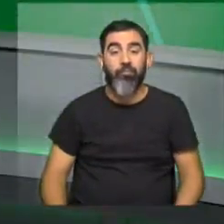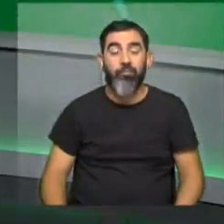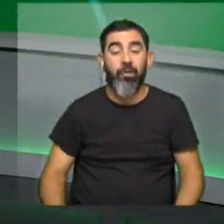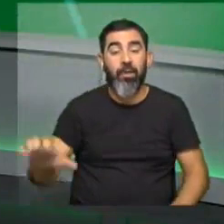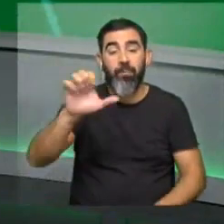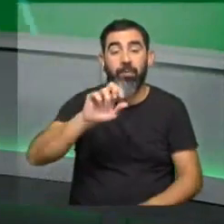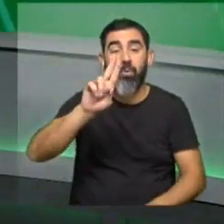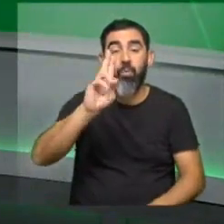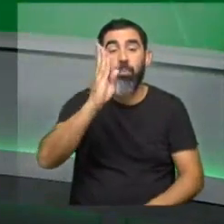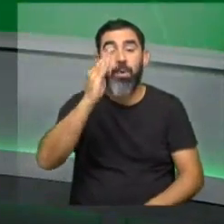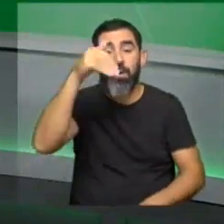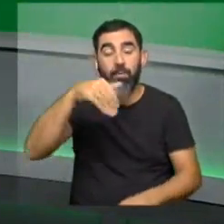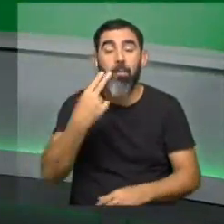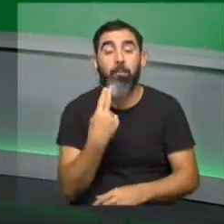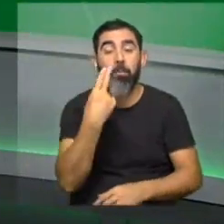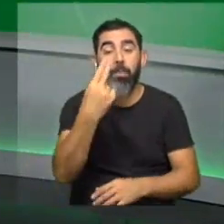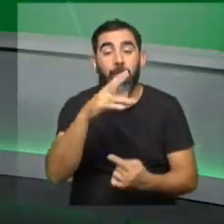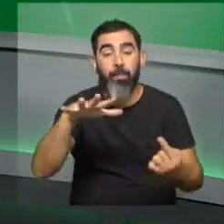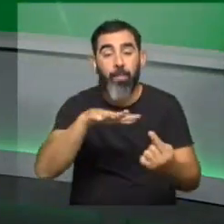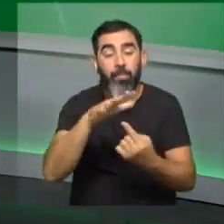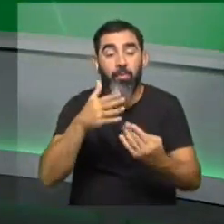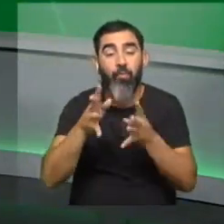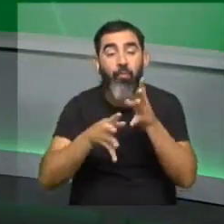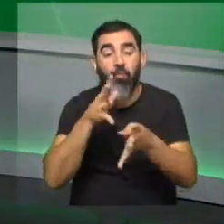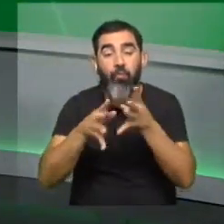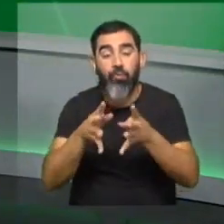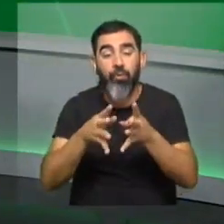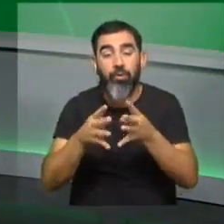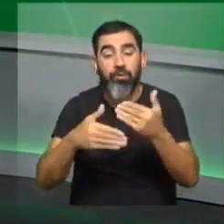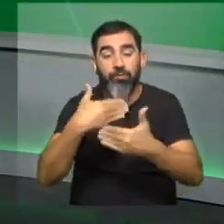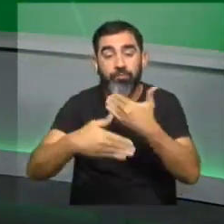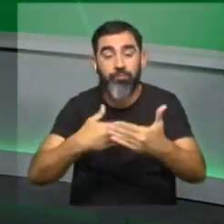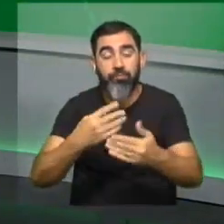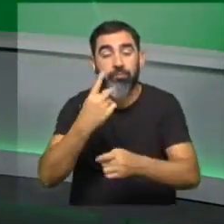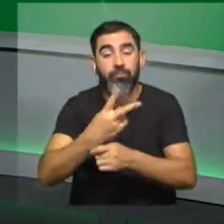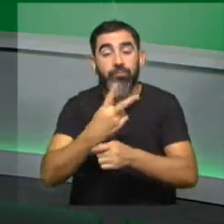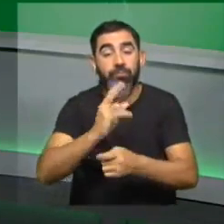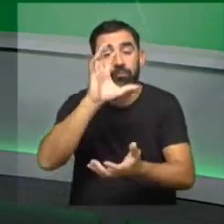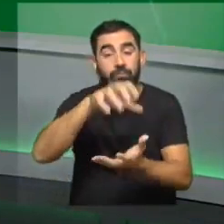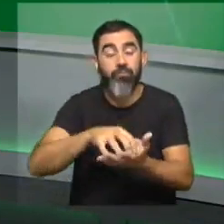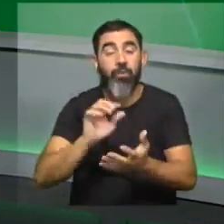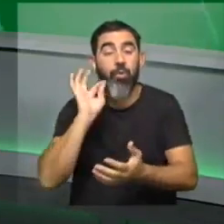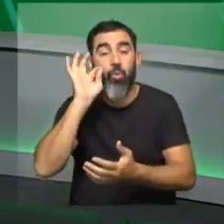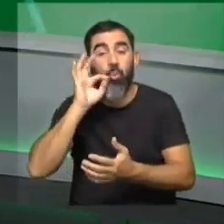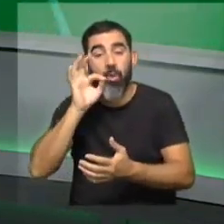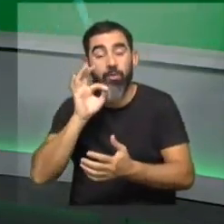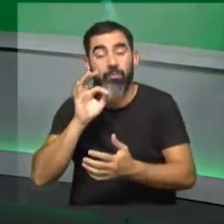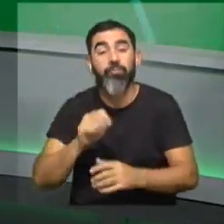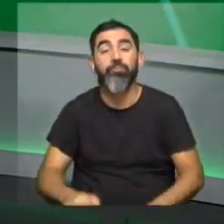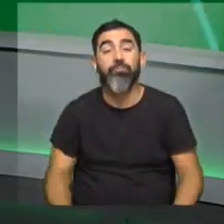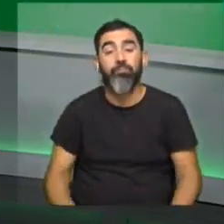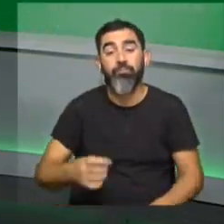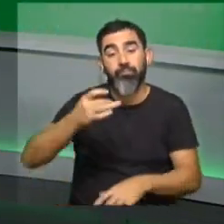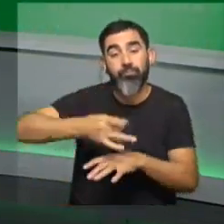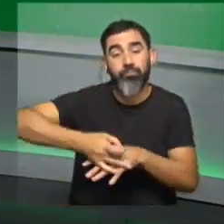empresa UPM recibió la autorización ambiental y va a comenzar el proceso de puesta en marcha de su segunda planta ubicada en Durazno. En este marco, el